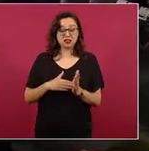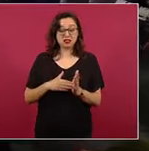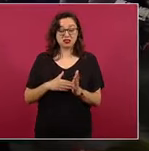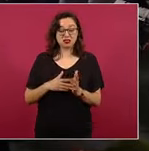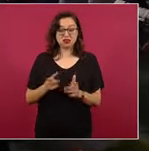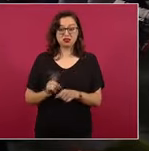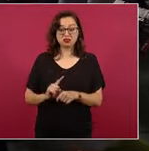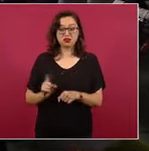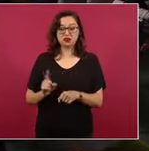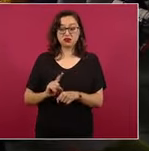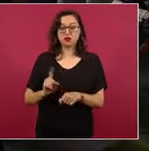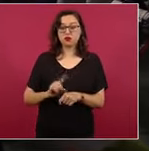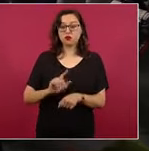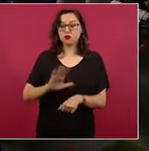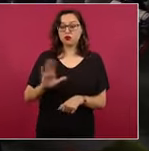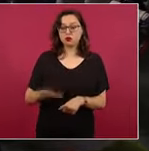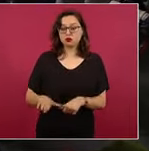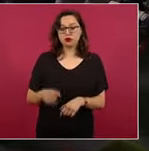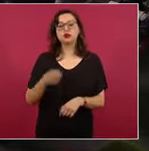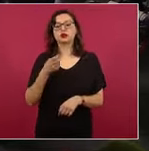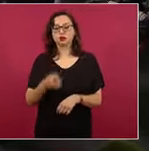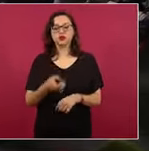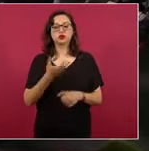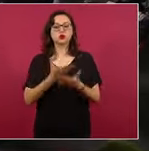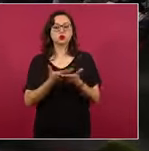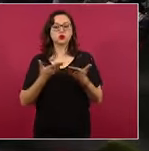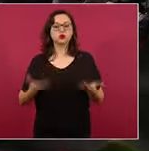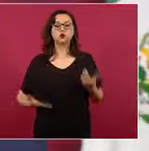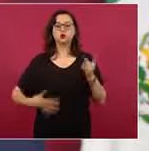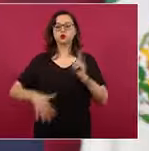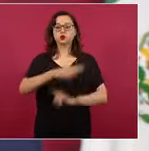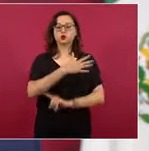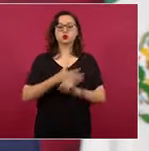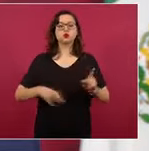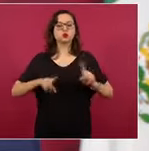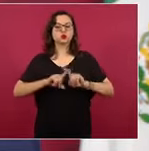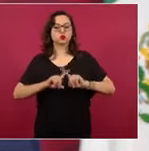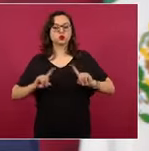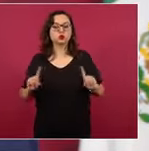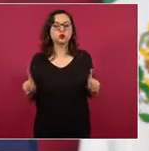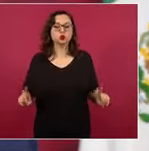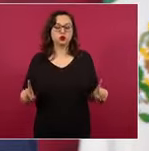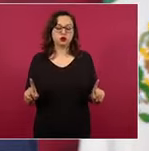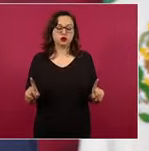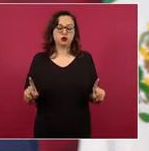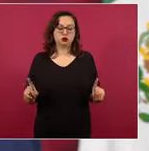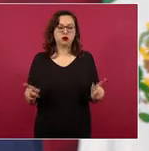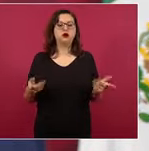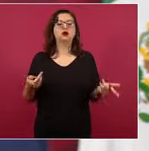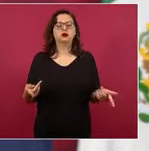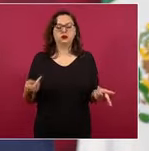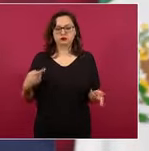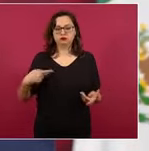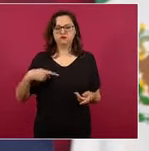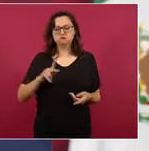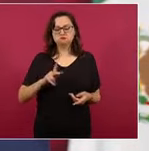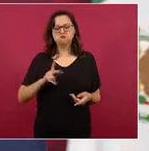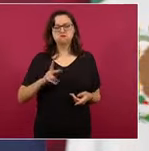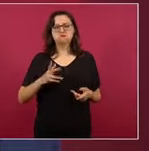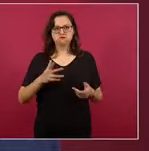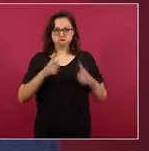Entonces, sí es otra situación. De todas maneras, no vamos a confiarnos,